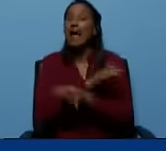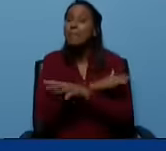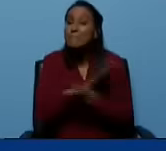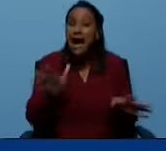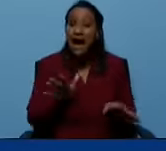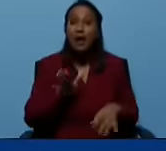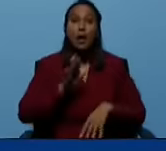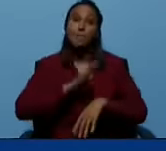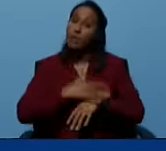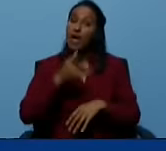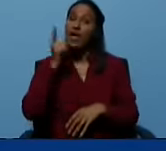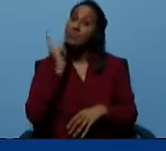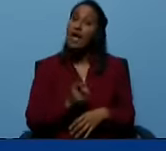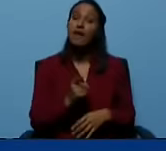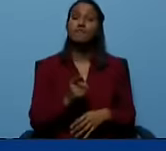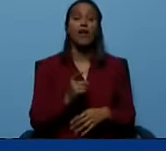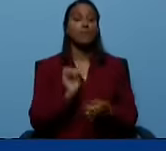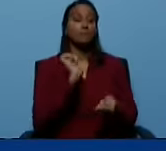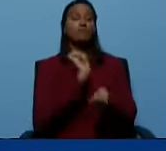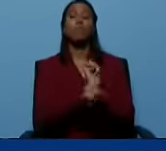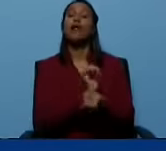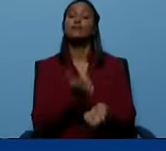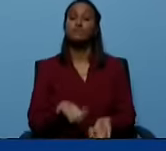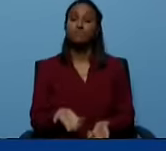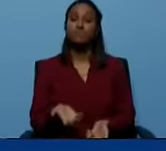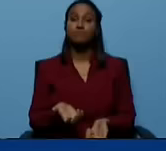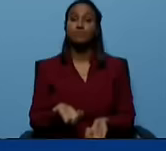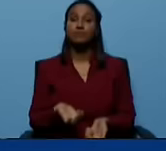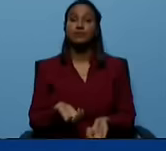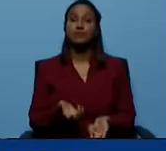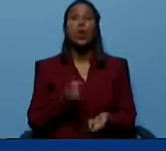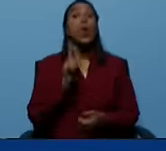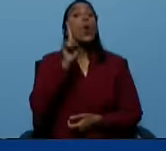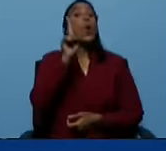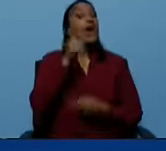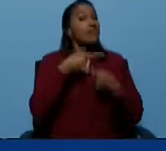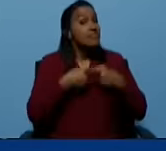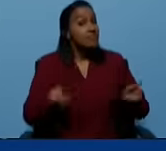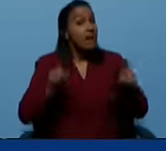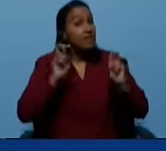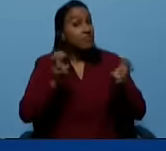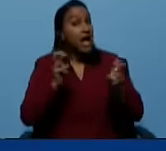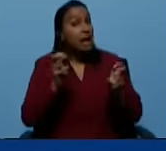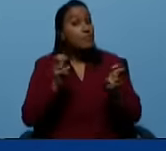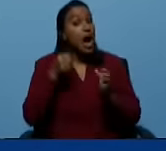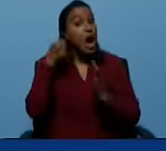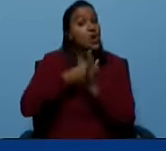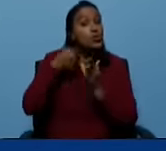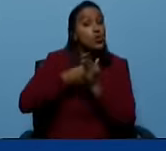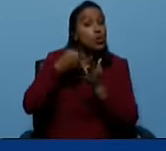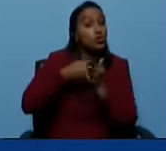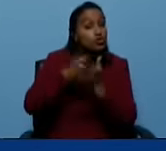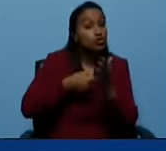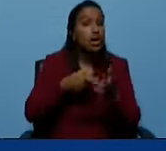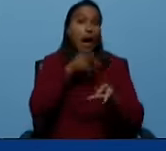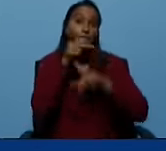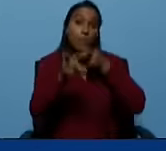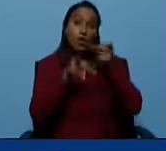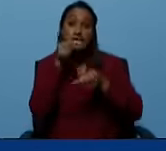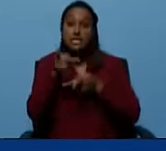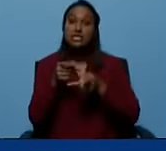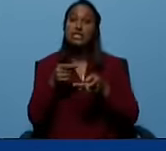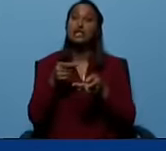la sociedad venezolana. Una cosa es la lucha política electoral. Una cosa es las manifestaciones pacíficas y otra cosa es la